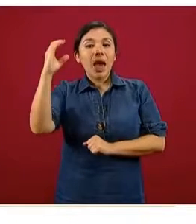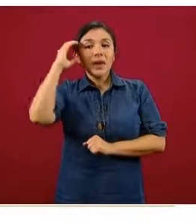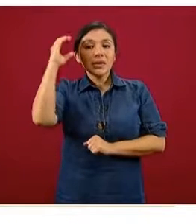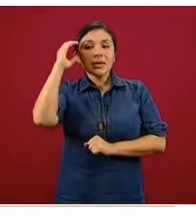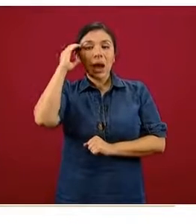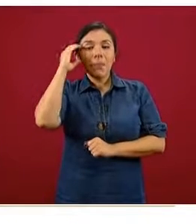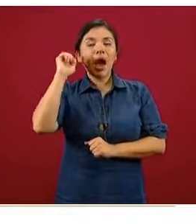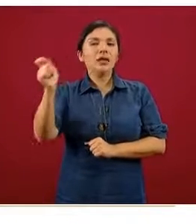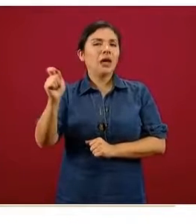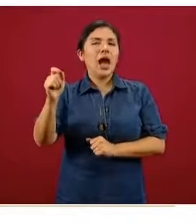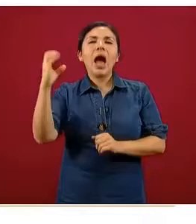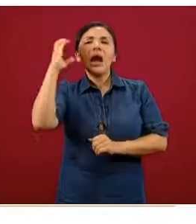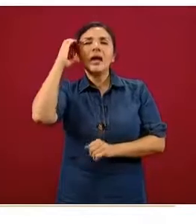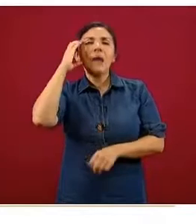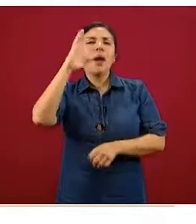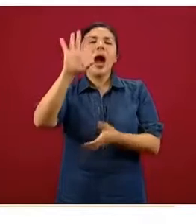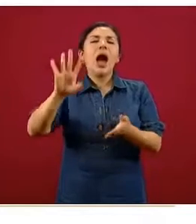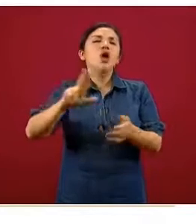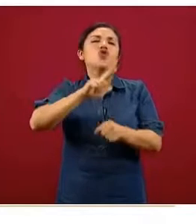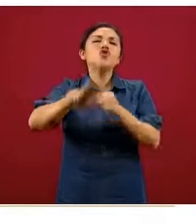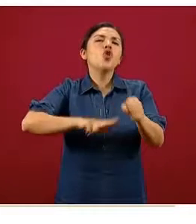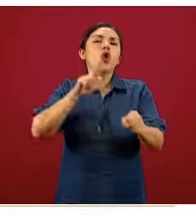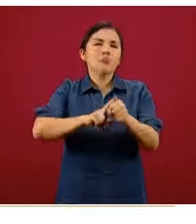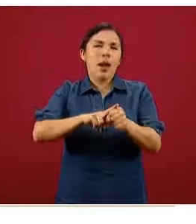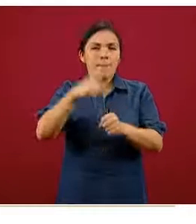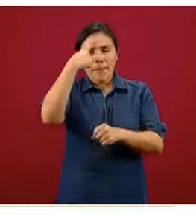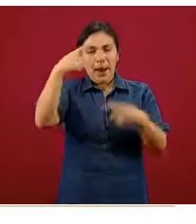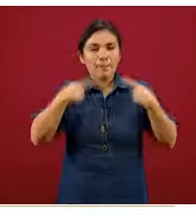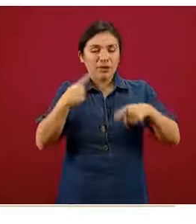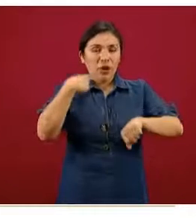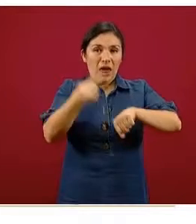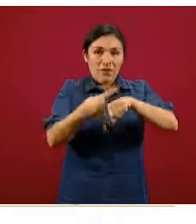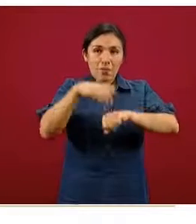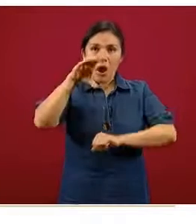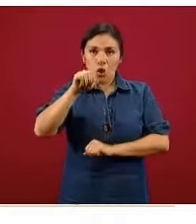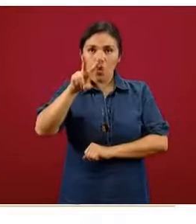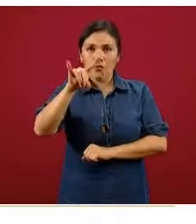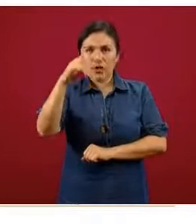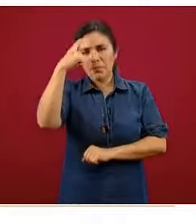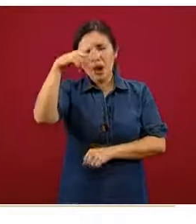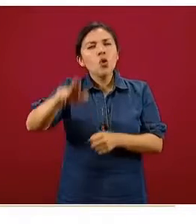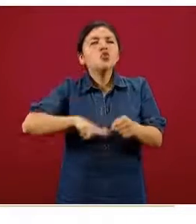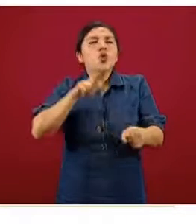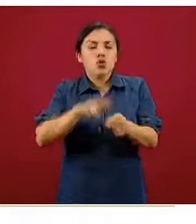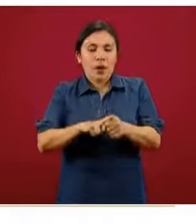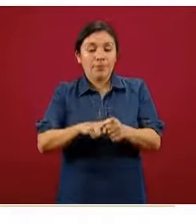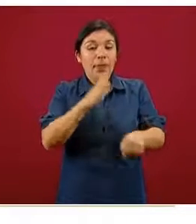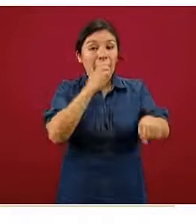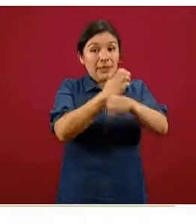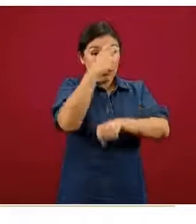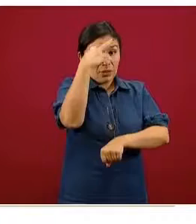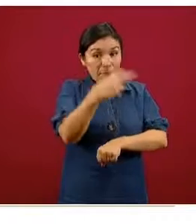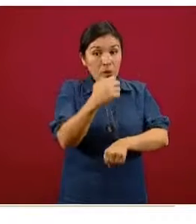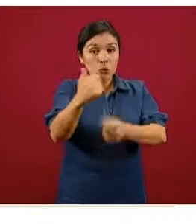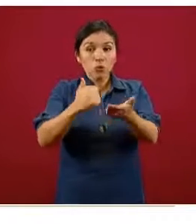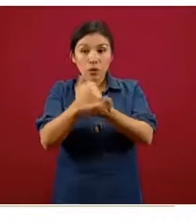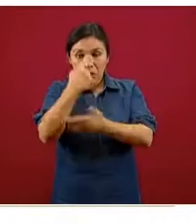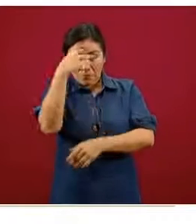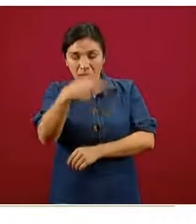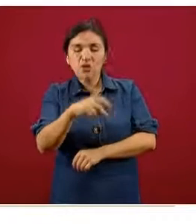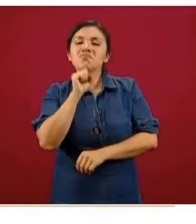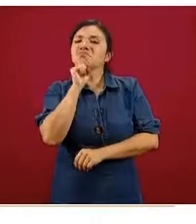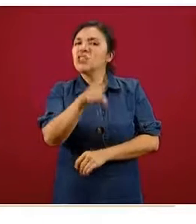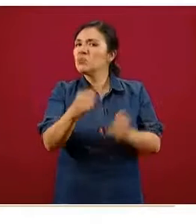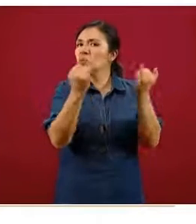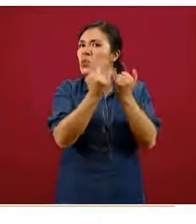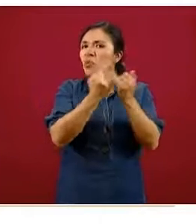hospitalización general para pacientes COVID, pero con hospitalización general. Estado de México y Ciudad de México han estado también